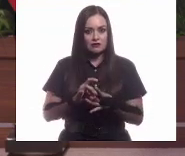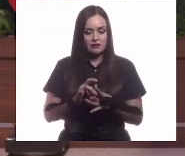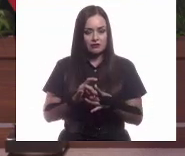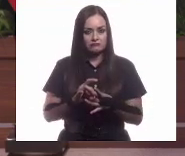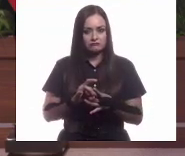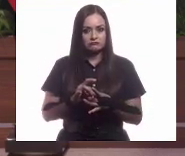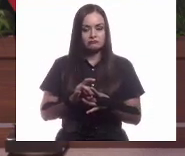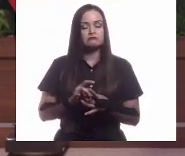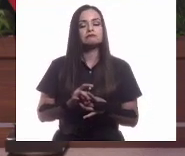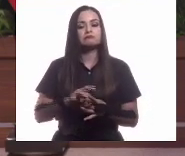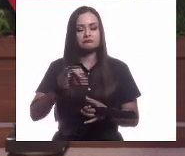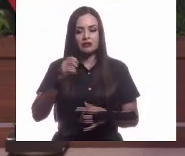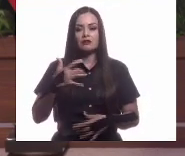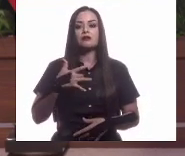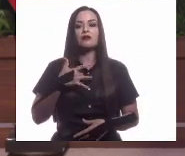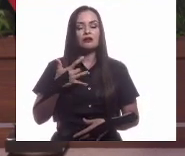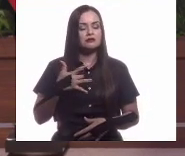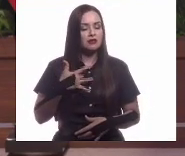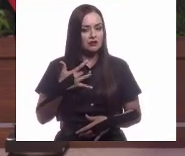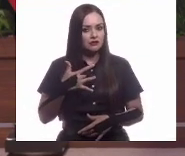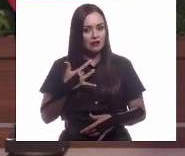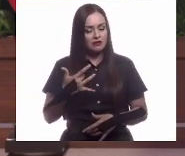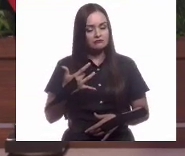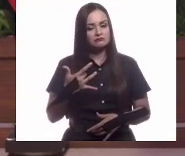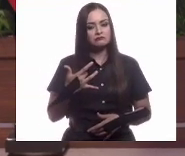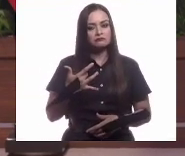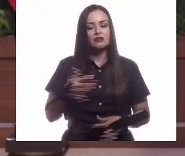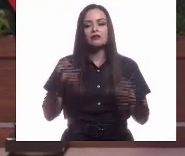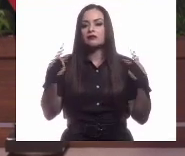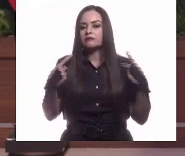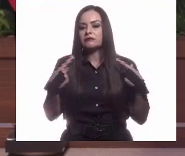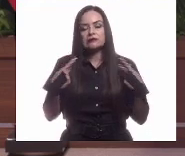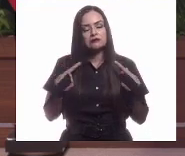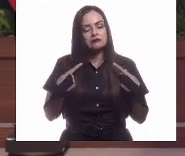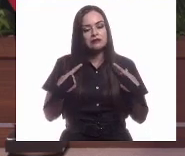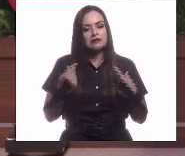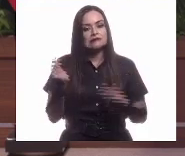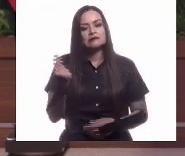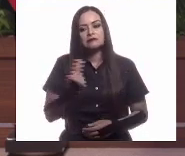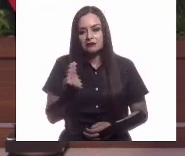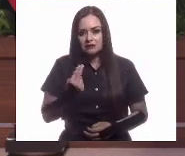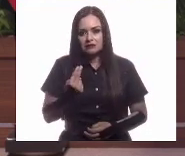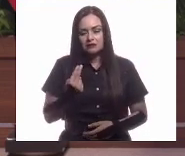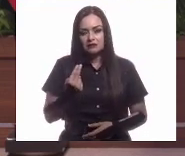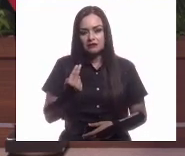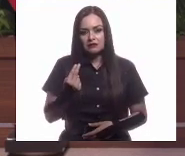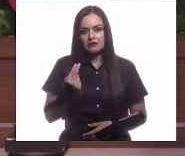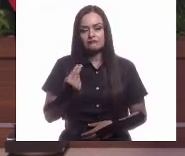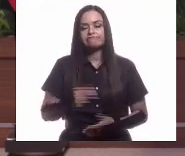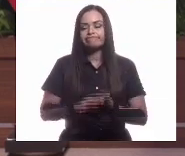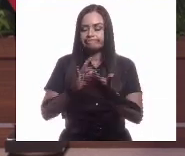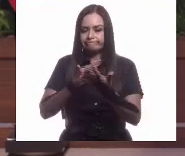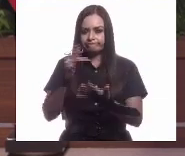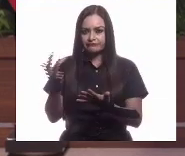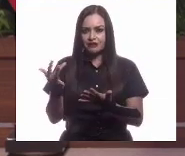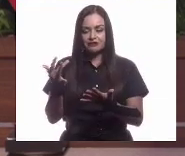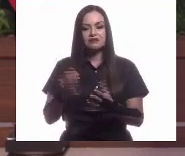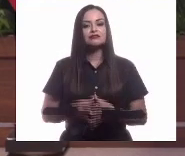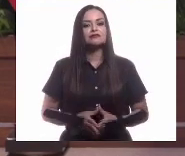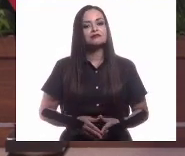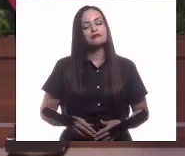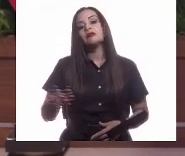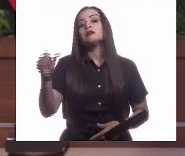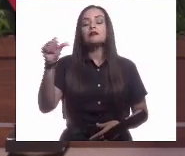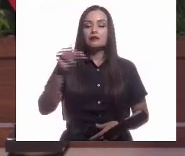su sensibilidad con los más necesitados en el estado y por supuesto por facilitarnos la implementación. Y hoy,